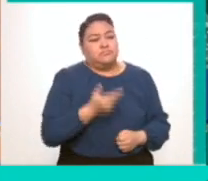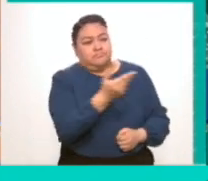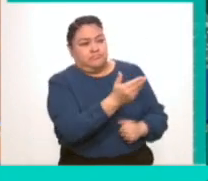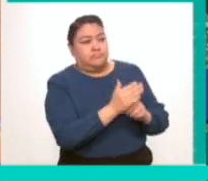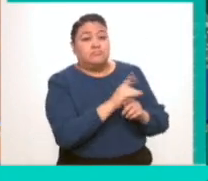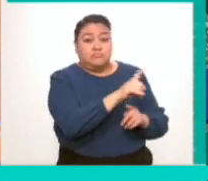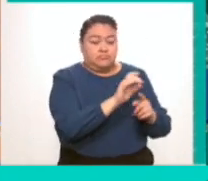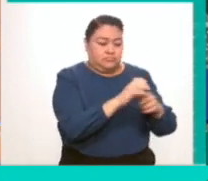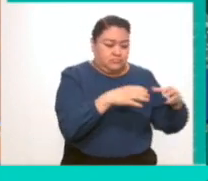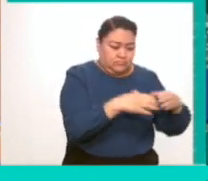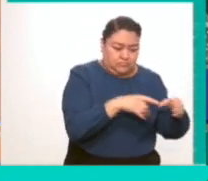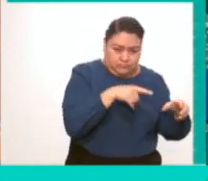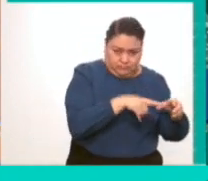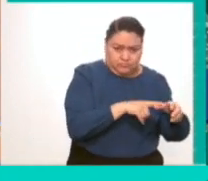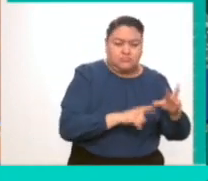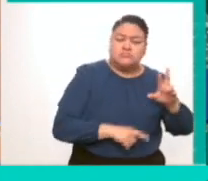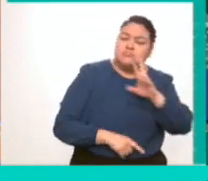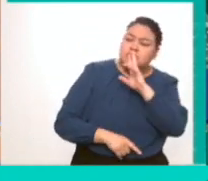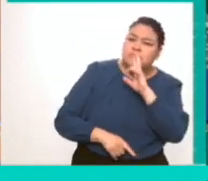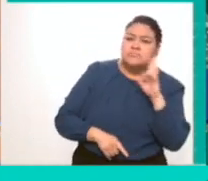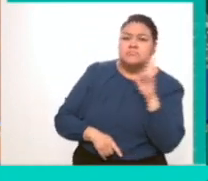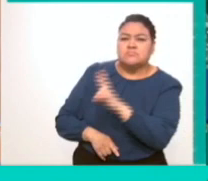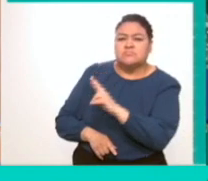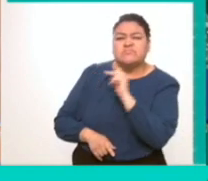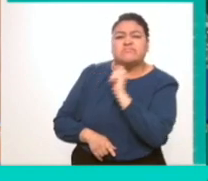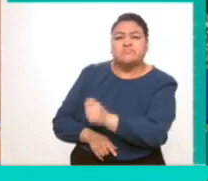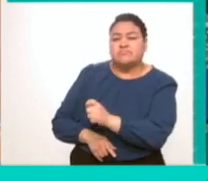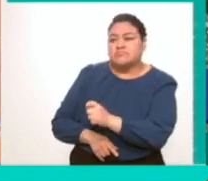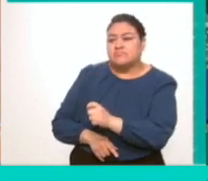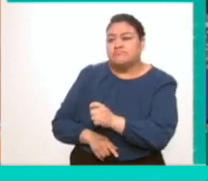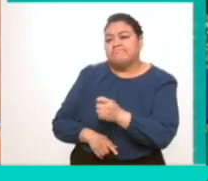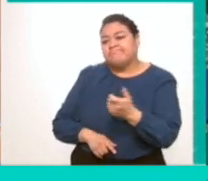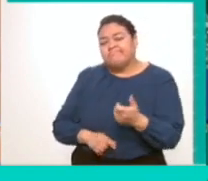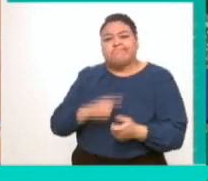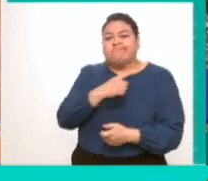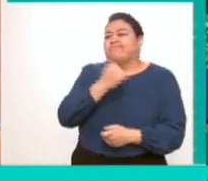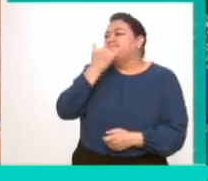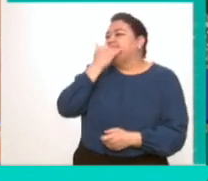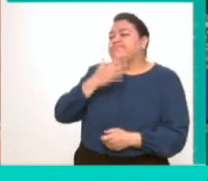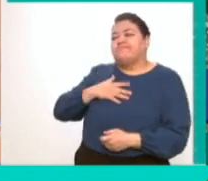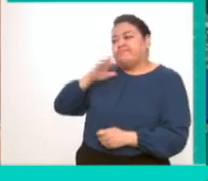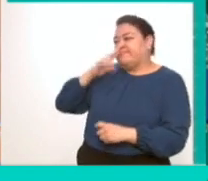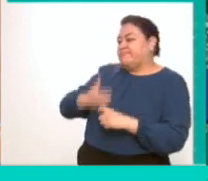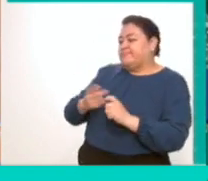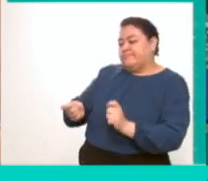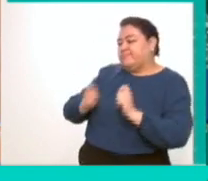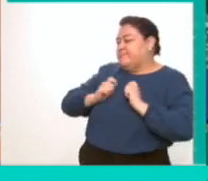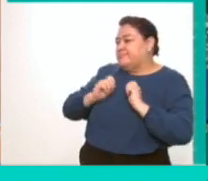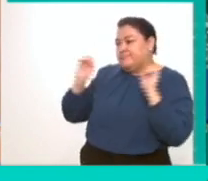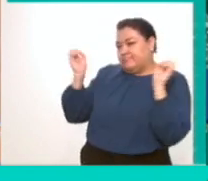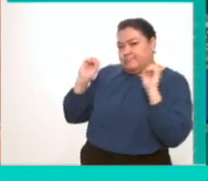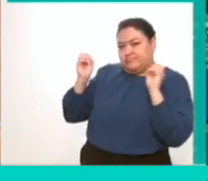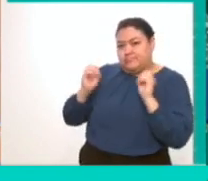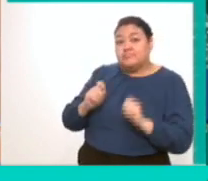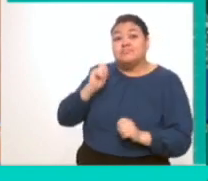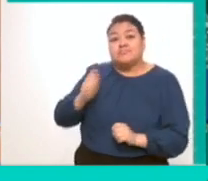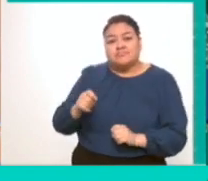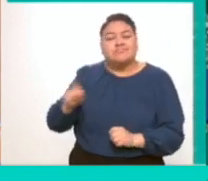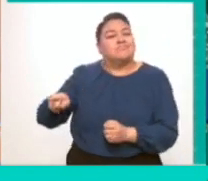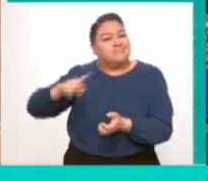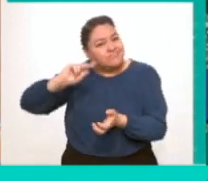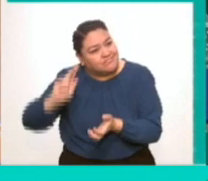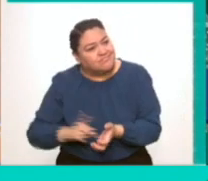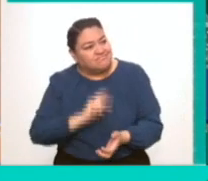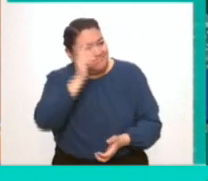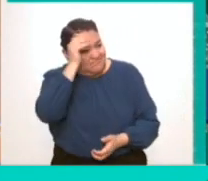unidad de transparencia del sujeto obligado manifestó su notoria incompetencia situación que originó Por supuesto la inconformidad por parte